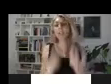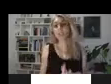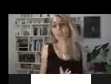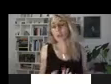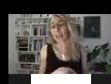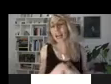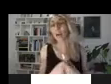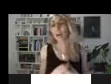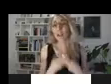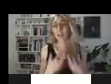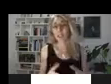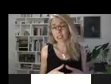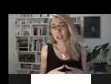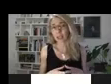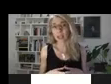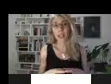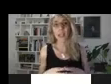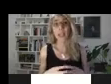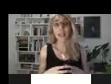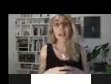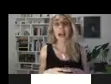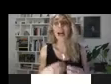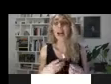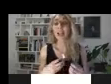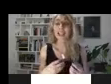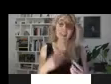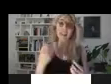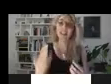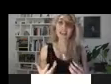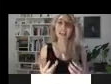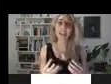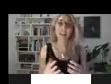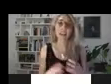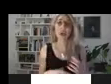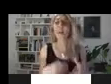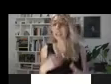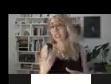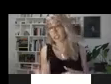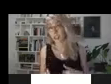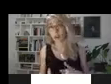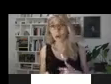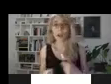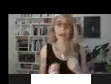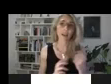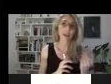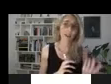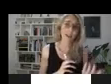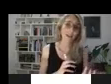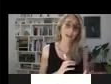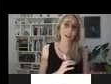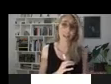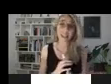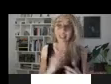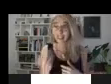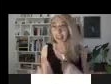Por lo tanto, a la hora de pensar las estrategias de comercialización o las